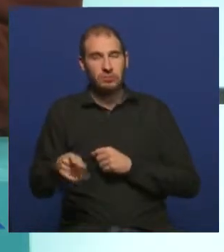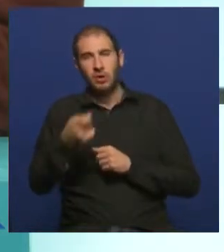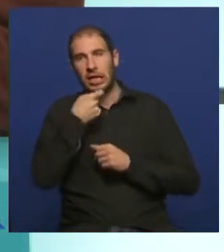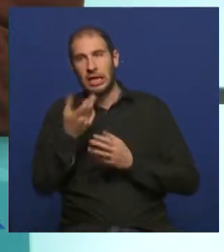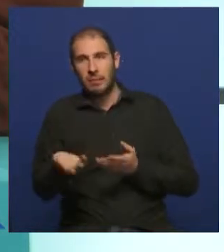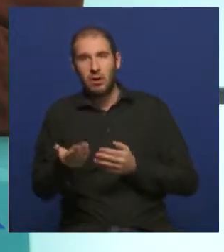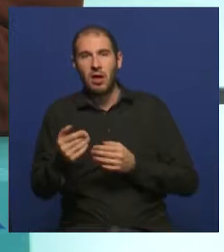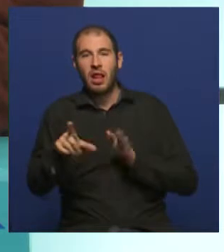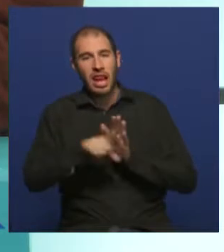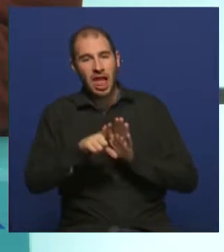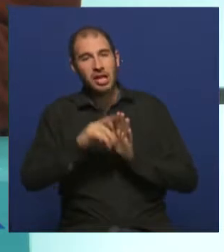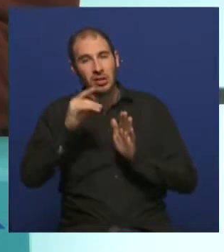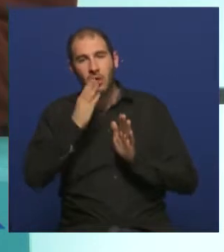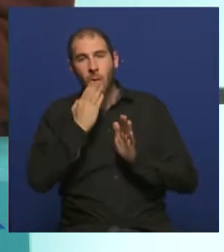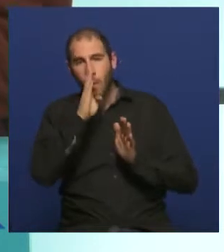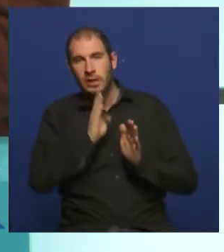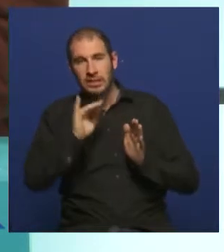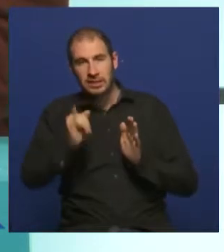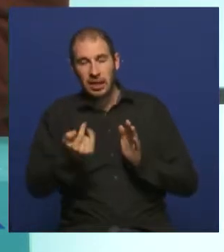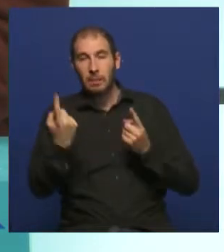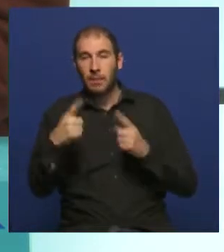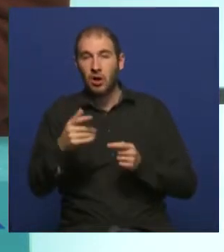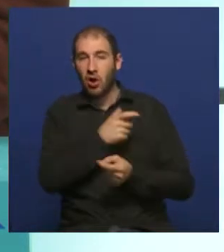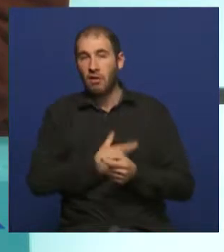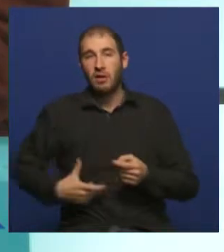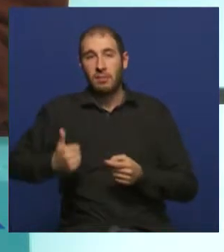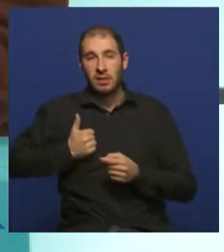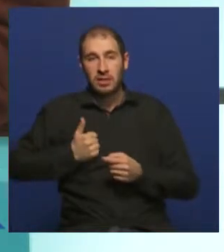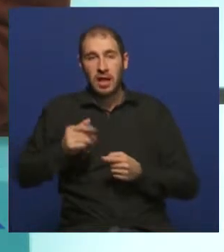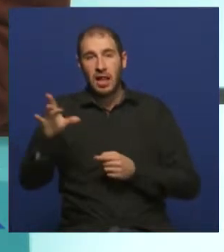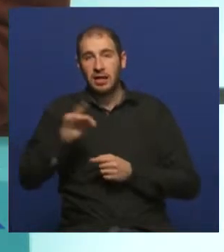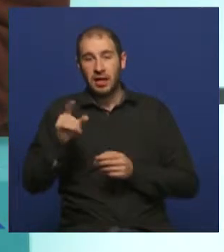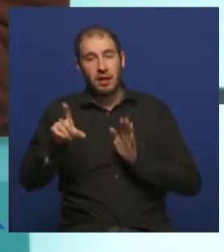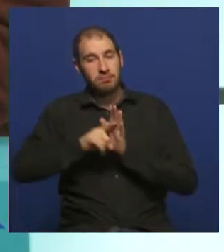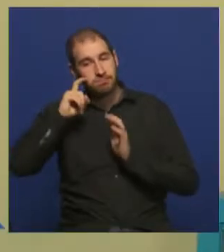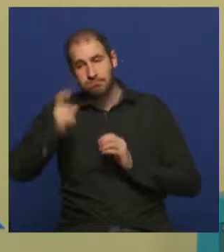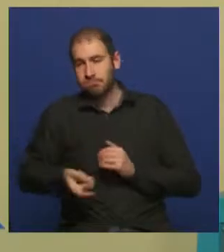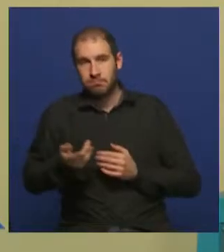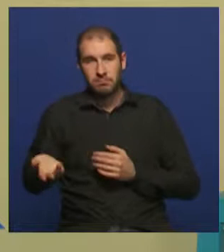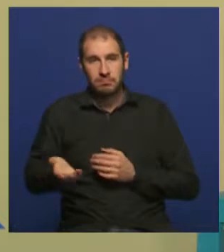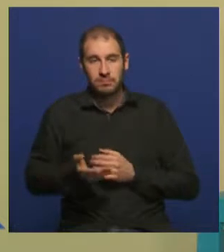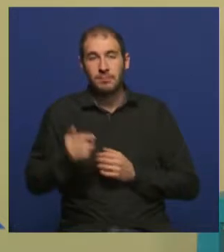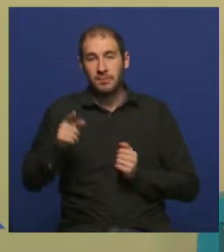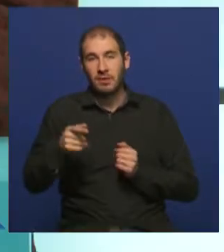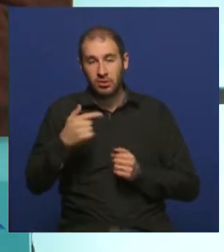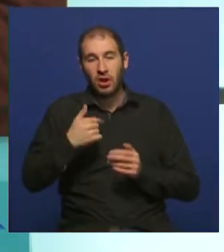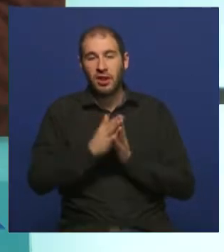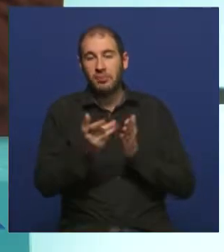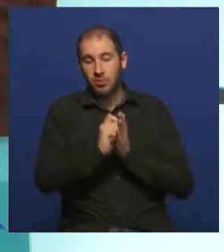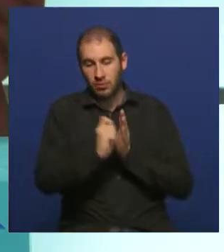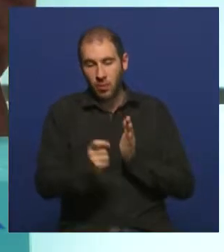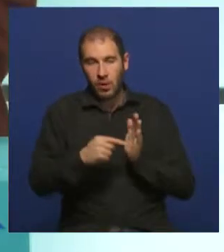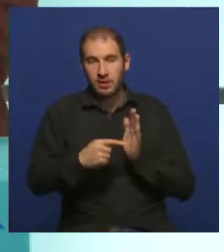sido por vías legales, pero la dictadura militar eligió la ilegalidad. Claro. Y esto es lo que sostengo en el libro, es